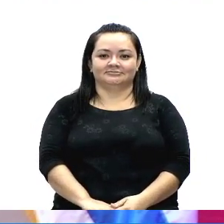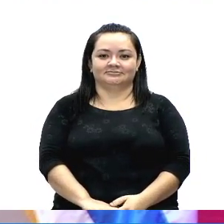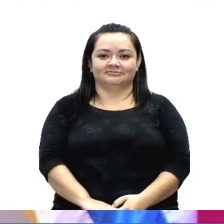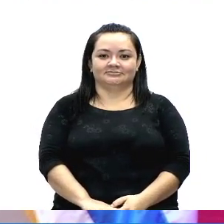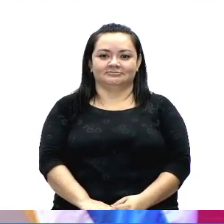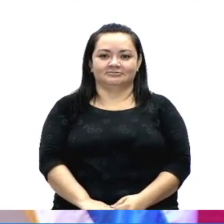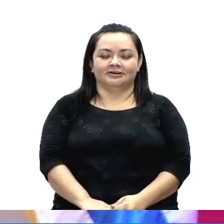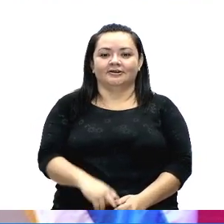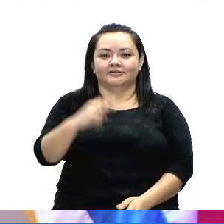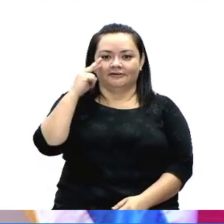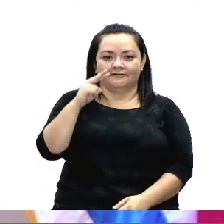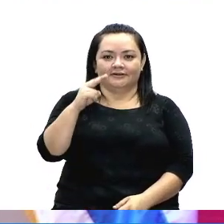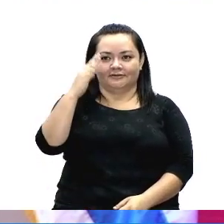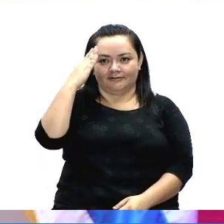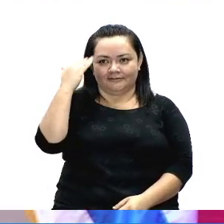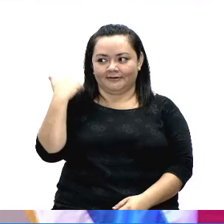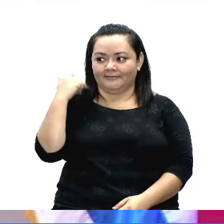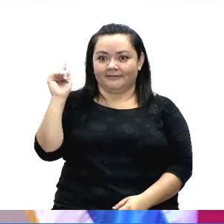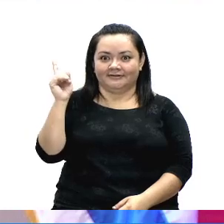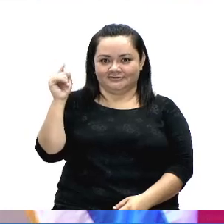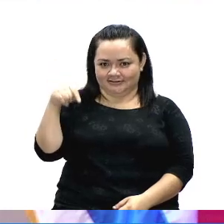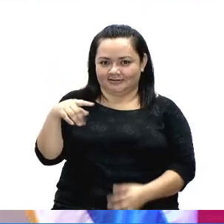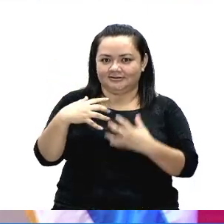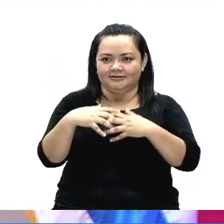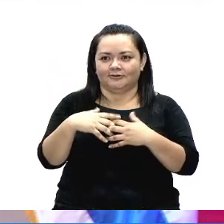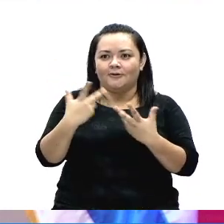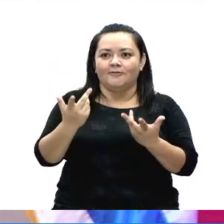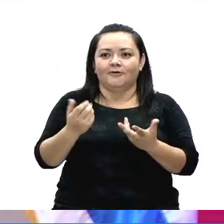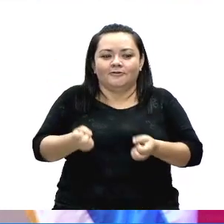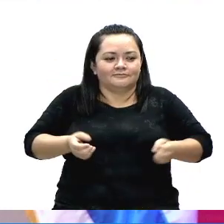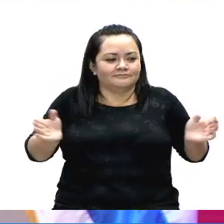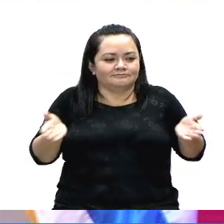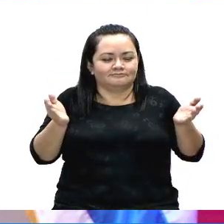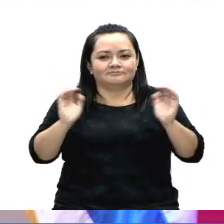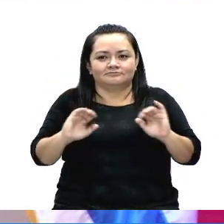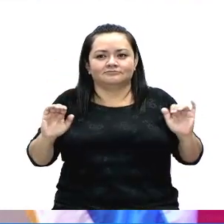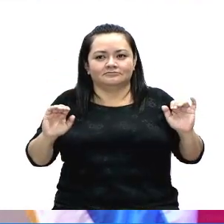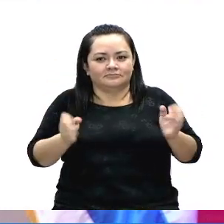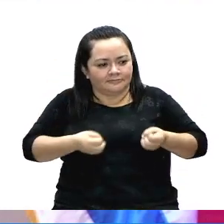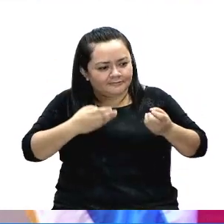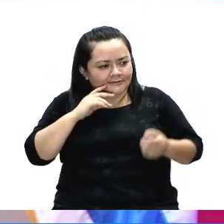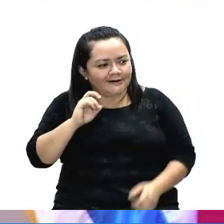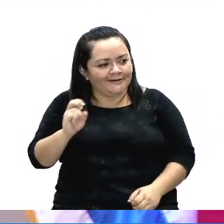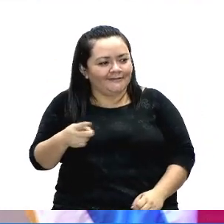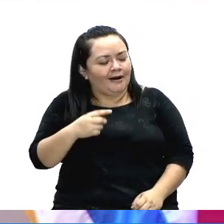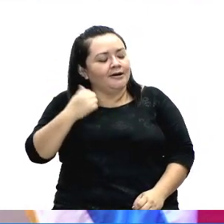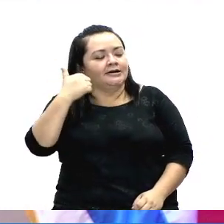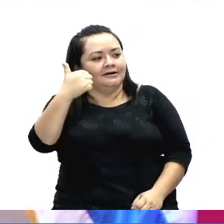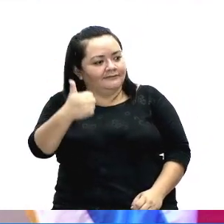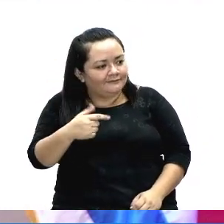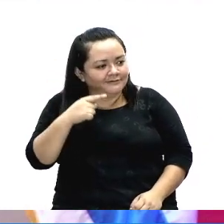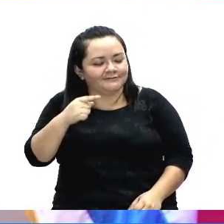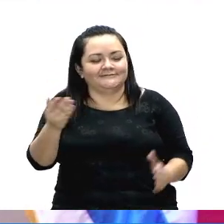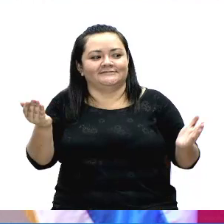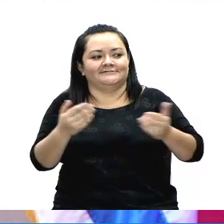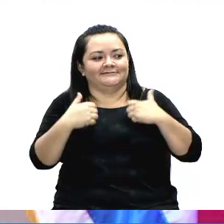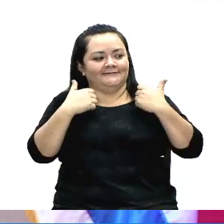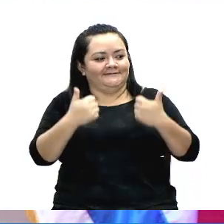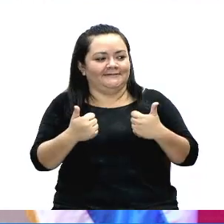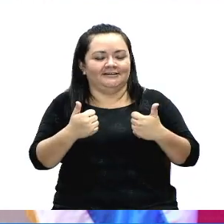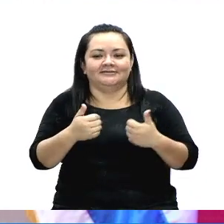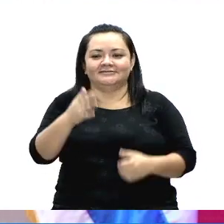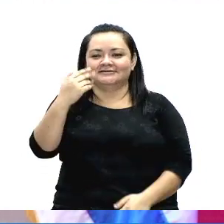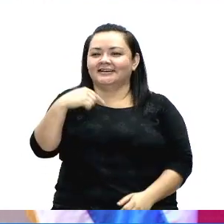yo veo a mis compañeras maestras en el colegio como estimulan a los niños diciendo el valor mira qué bueno tú lo estás haciendo bien y